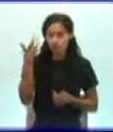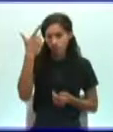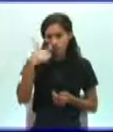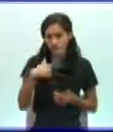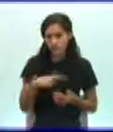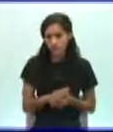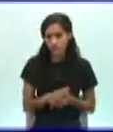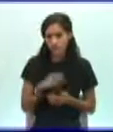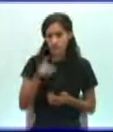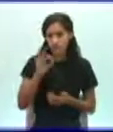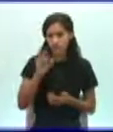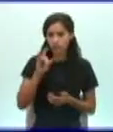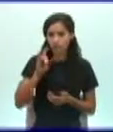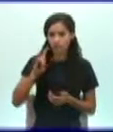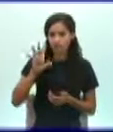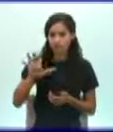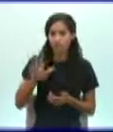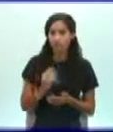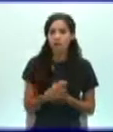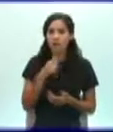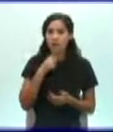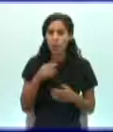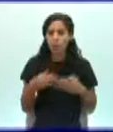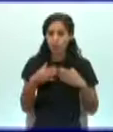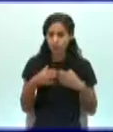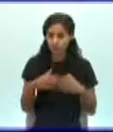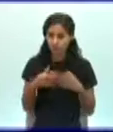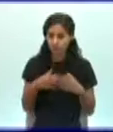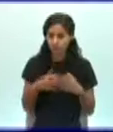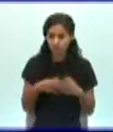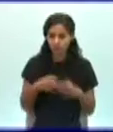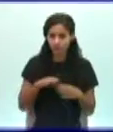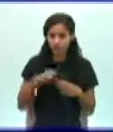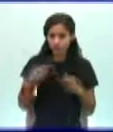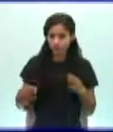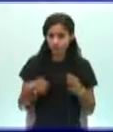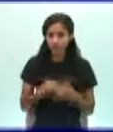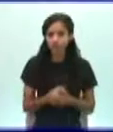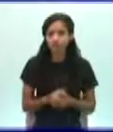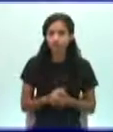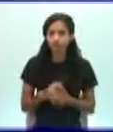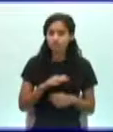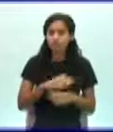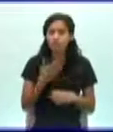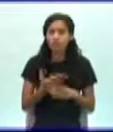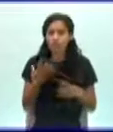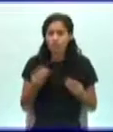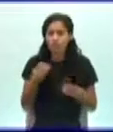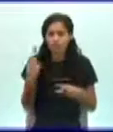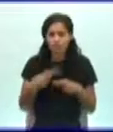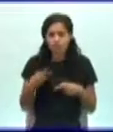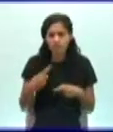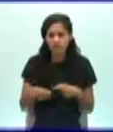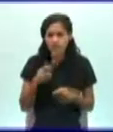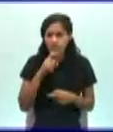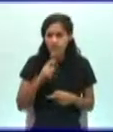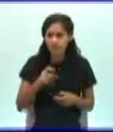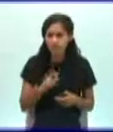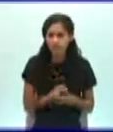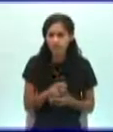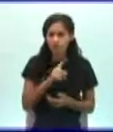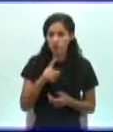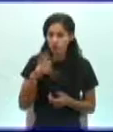de 1895 desembarco por Playitas de Cajobabo. Después de múltiples avatares, el 11 de abril